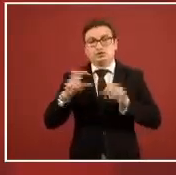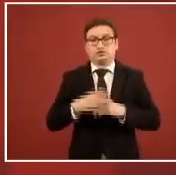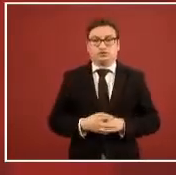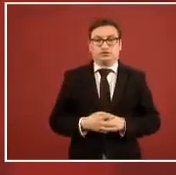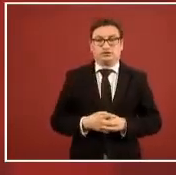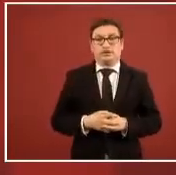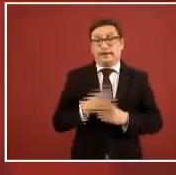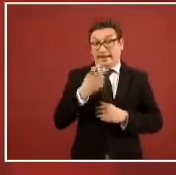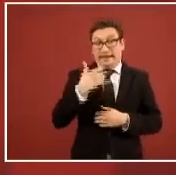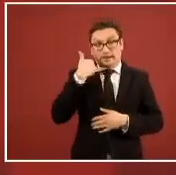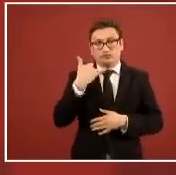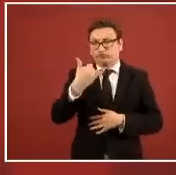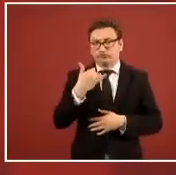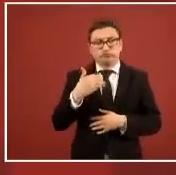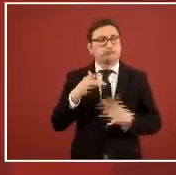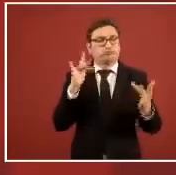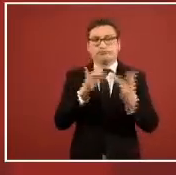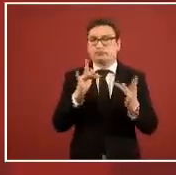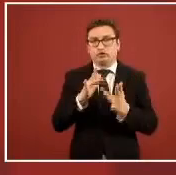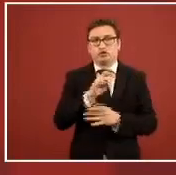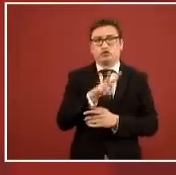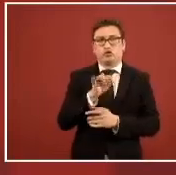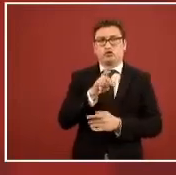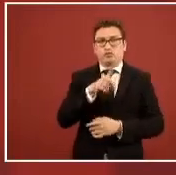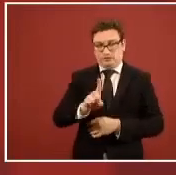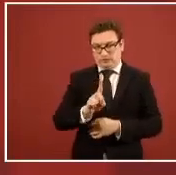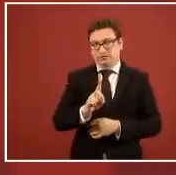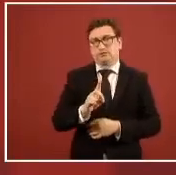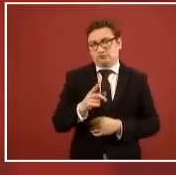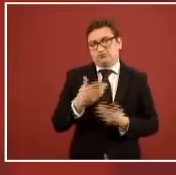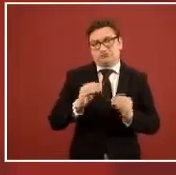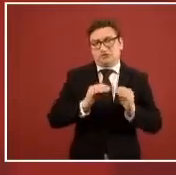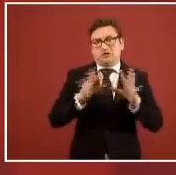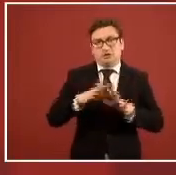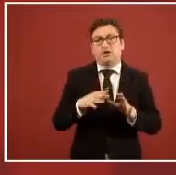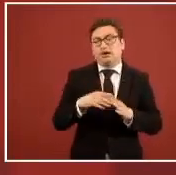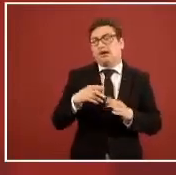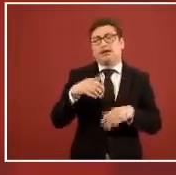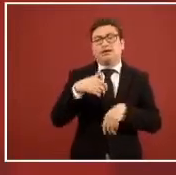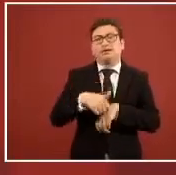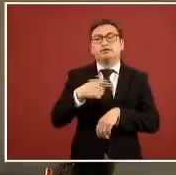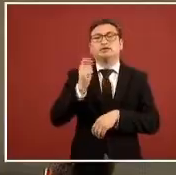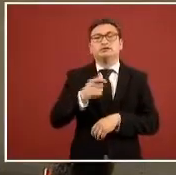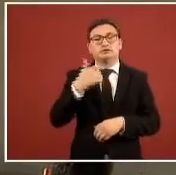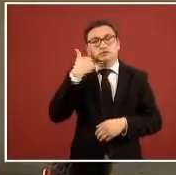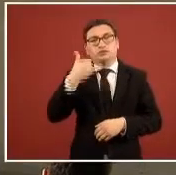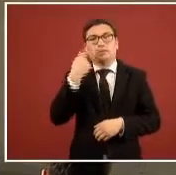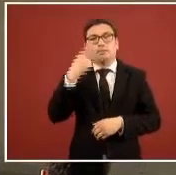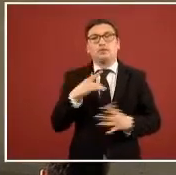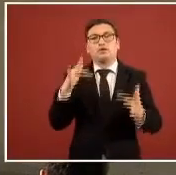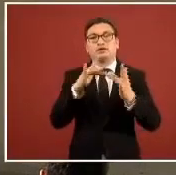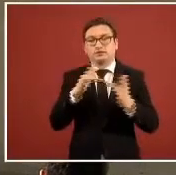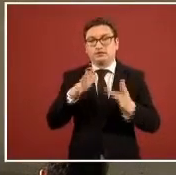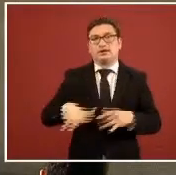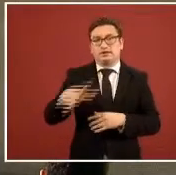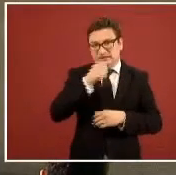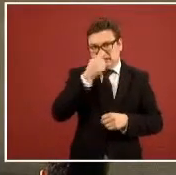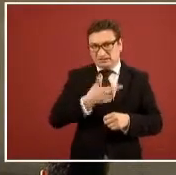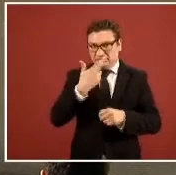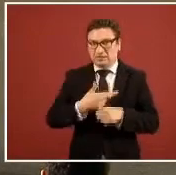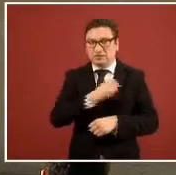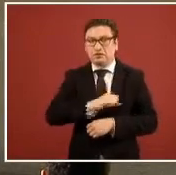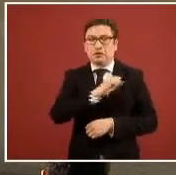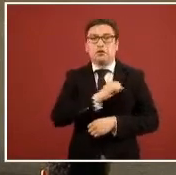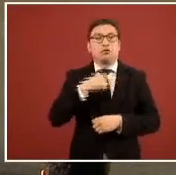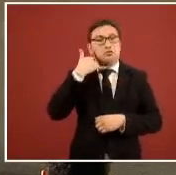800-0044-800 es la línea de atención COVID. Esta originalmente es el número de la Unidad de Inteligencia Epidemiológica y Sanitaria de la Secretaría, y